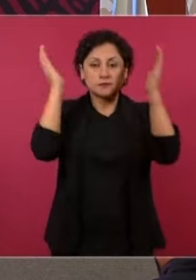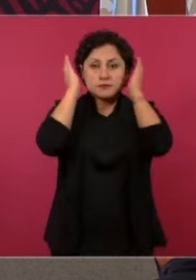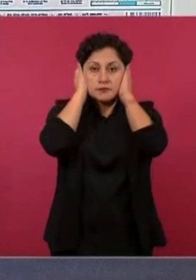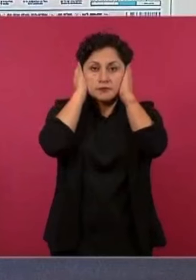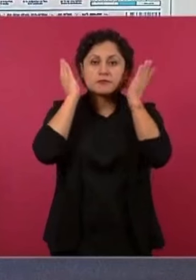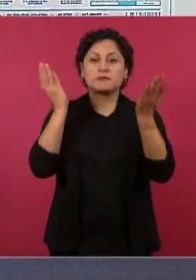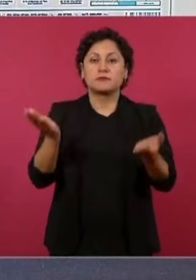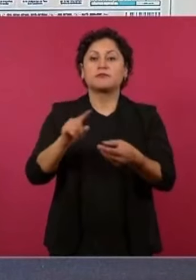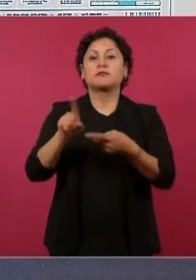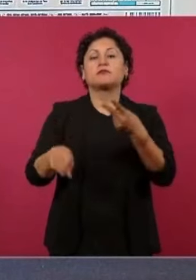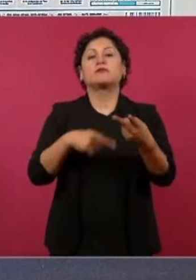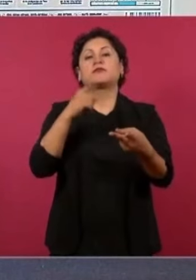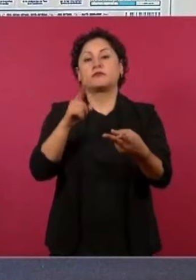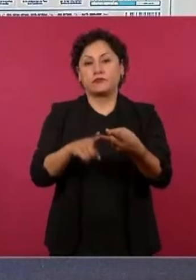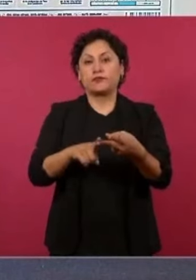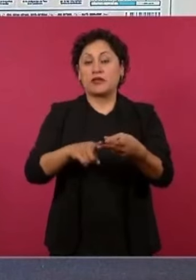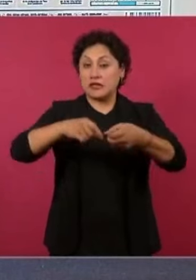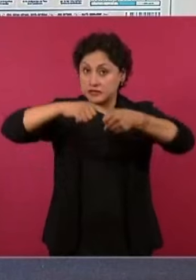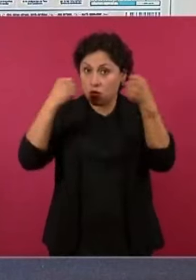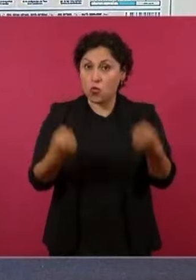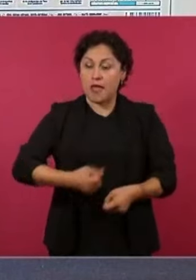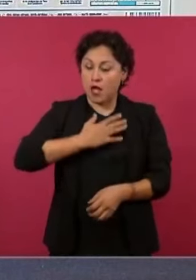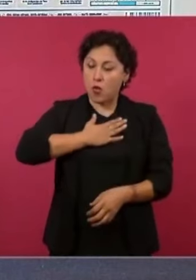Seguridad y justicia, hoy, hoy, hoy.